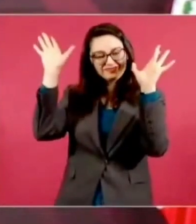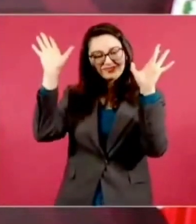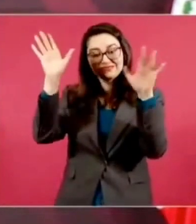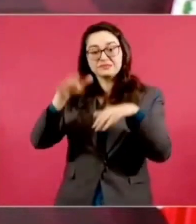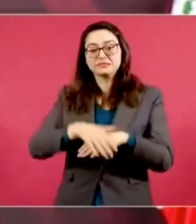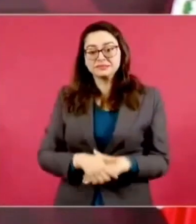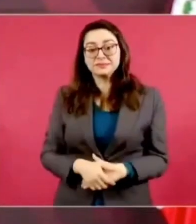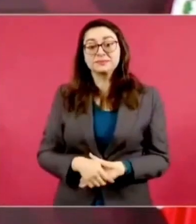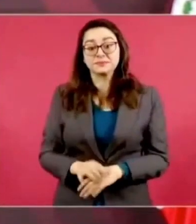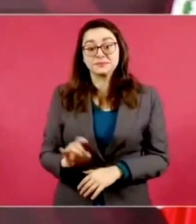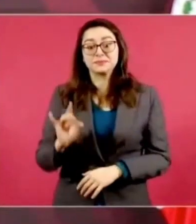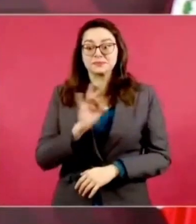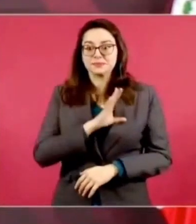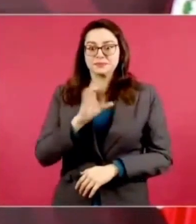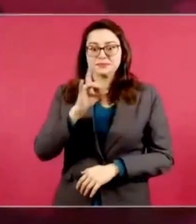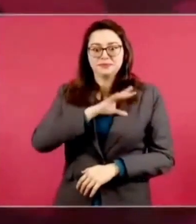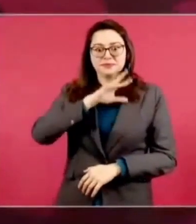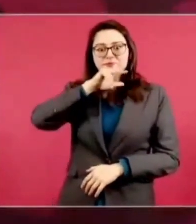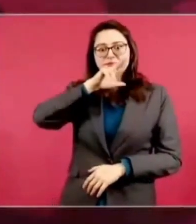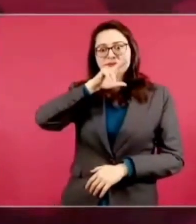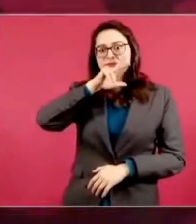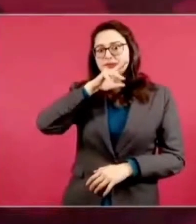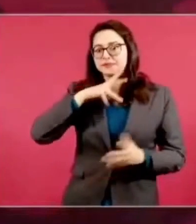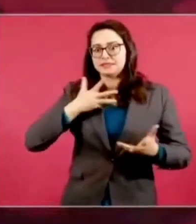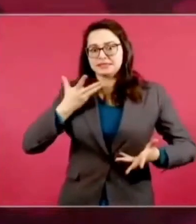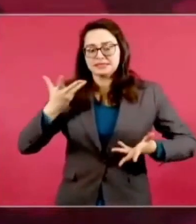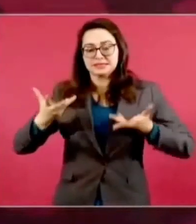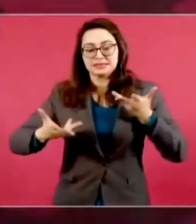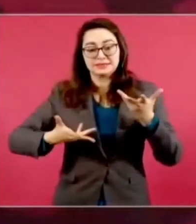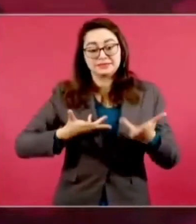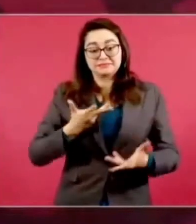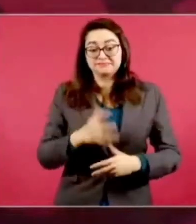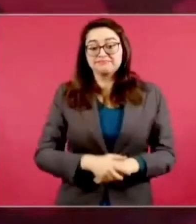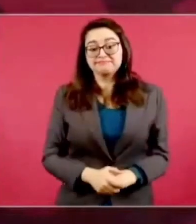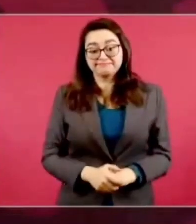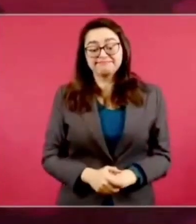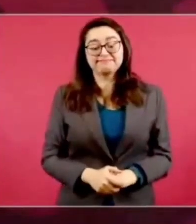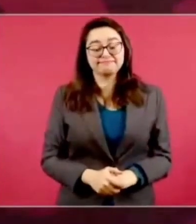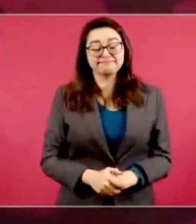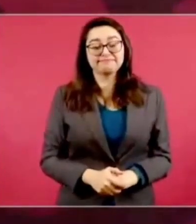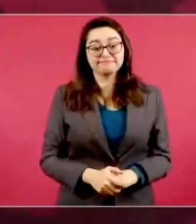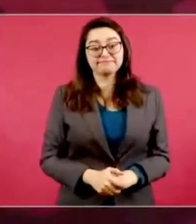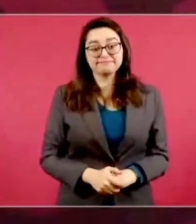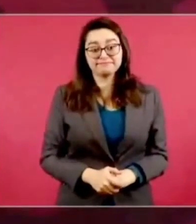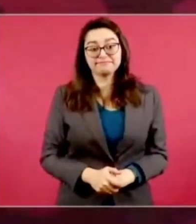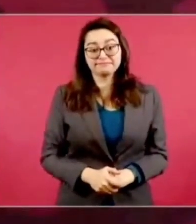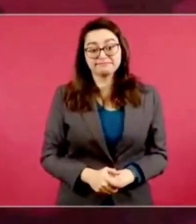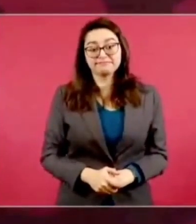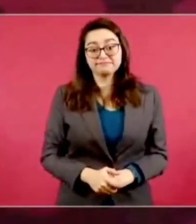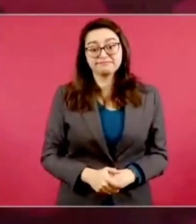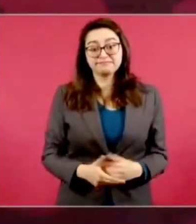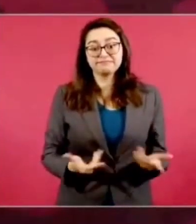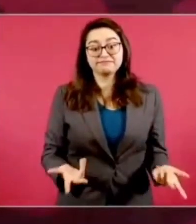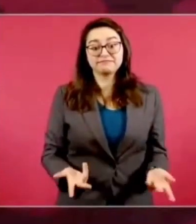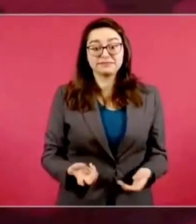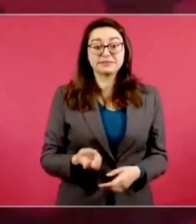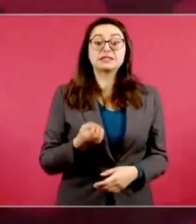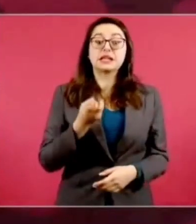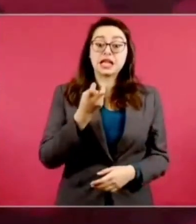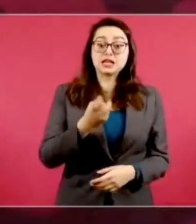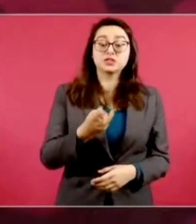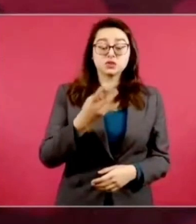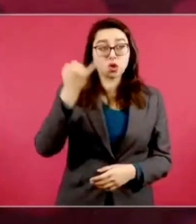les dolió. Entonces, esa es una posibilidad de que se hayan lanzado con lo